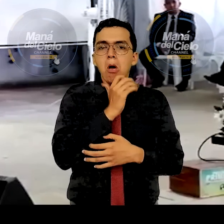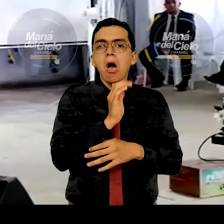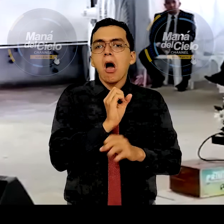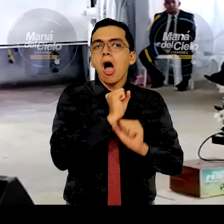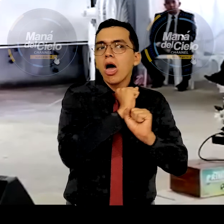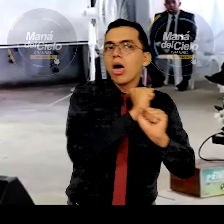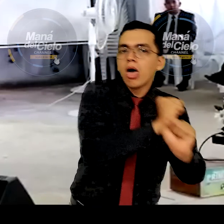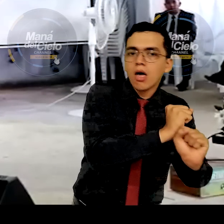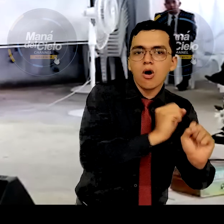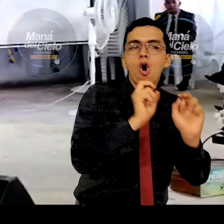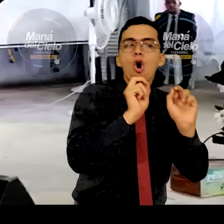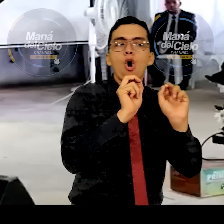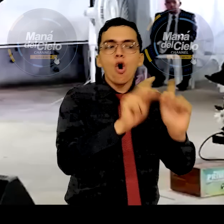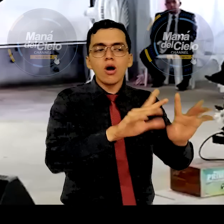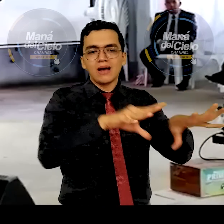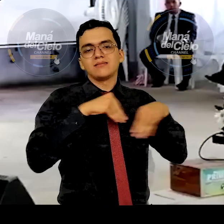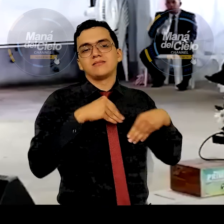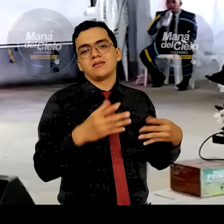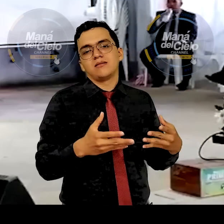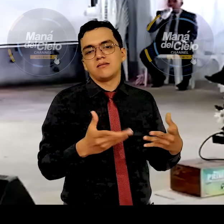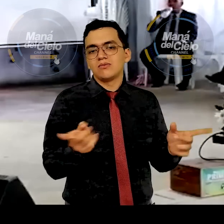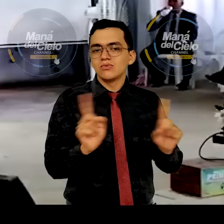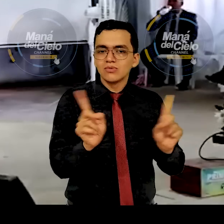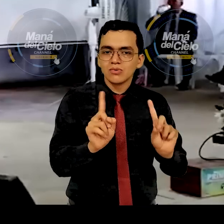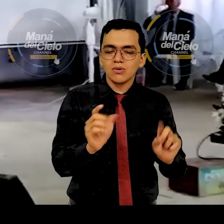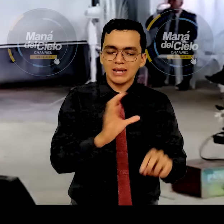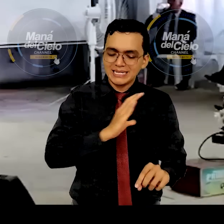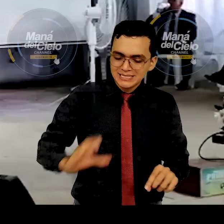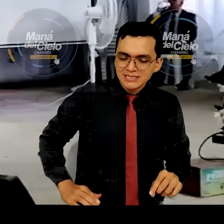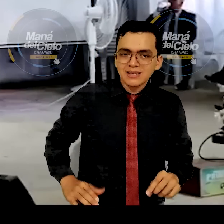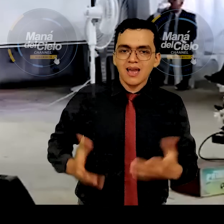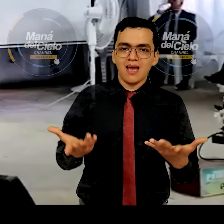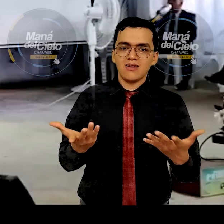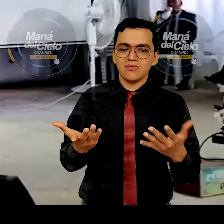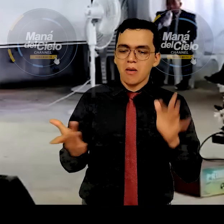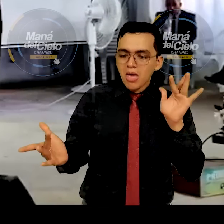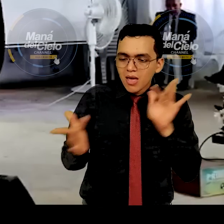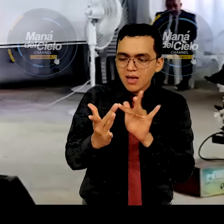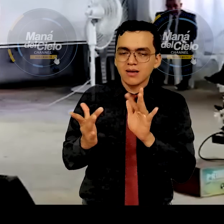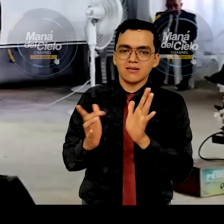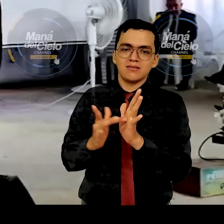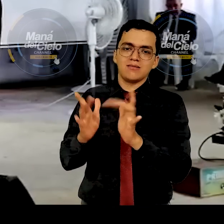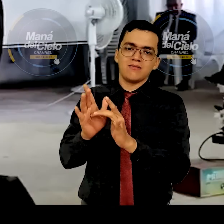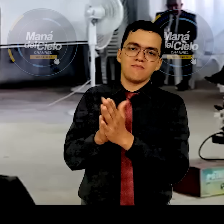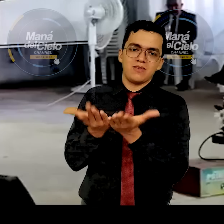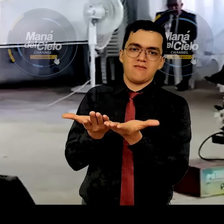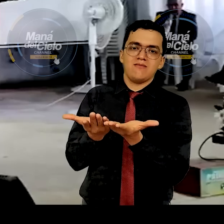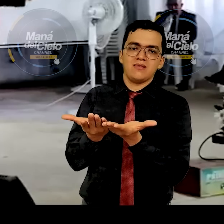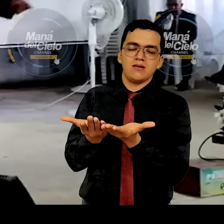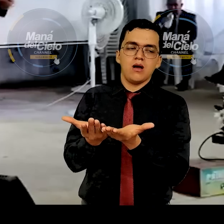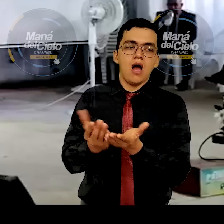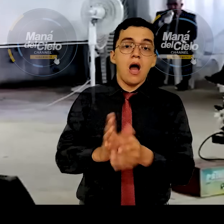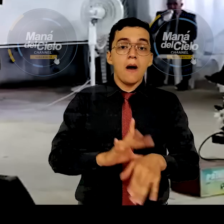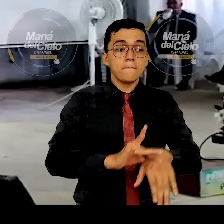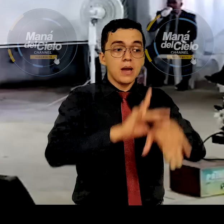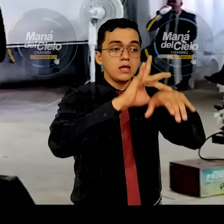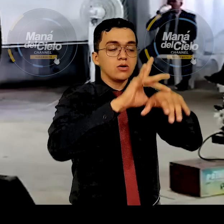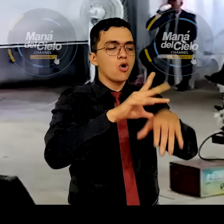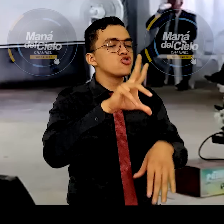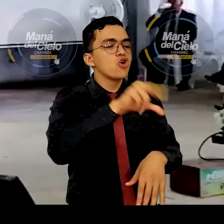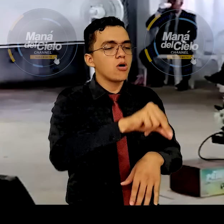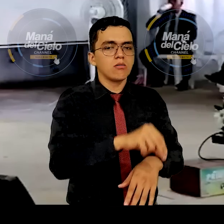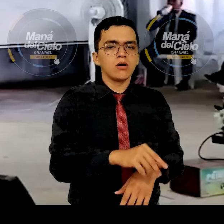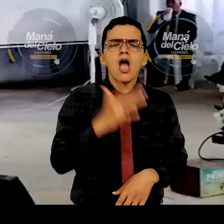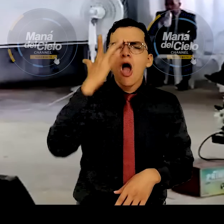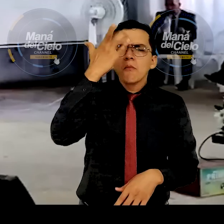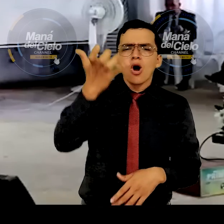nosotros tenemos que tener una explicación nuestra, cristiana, para saber por qué le digo que no. No es que yo soy cristiano, yo